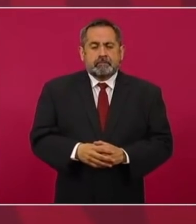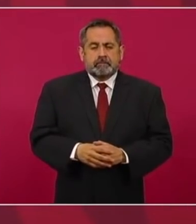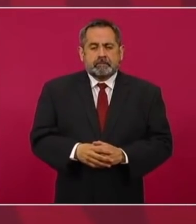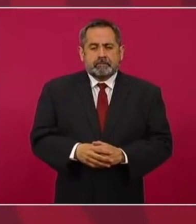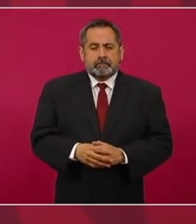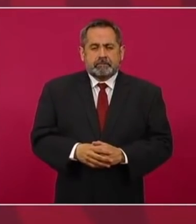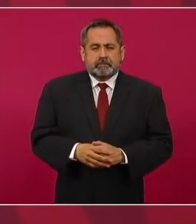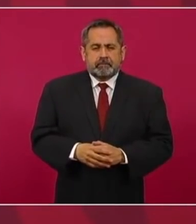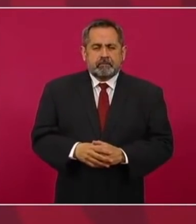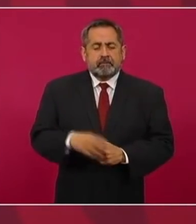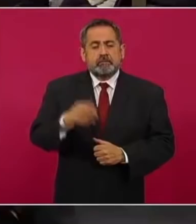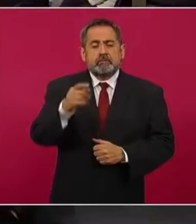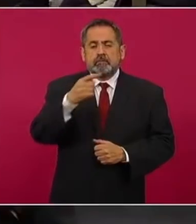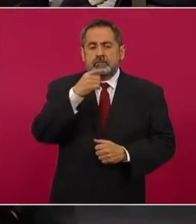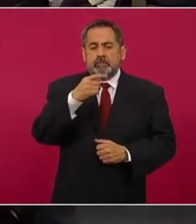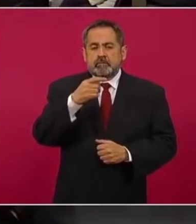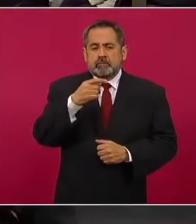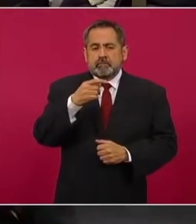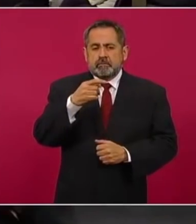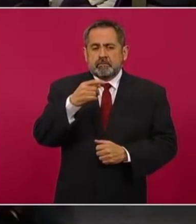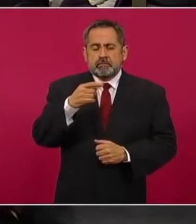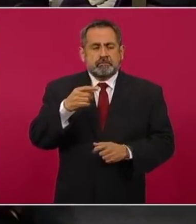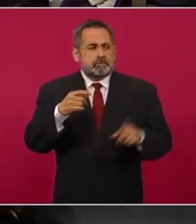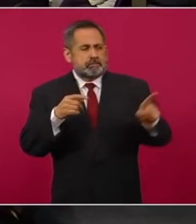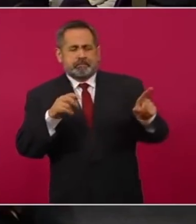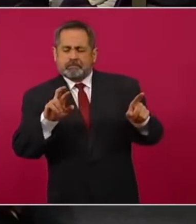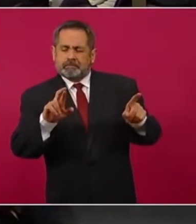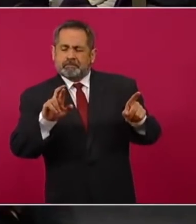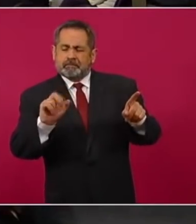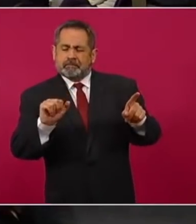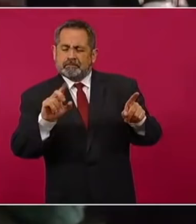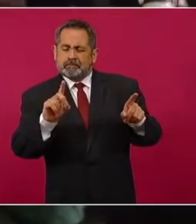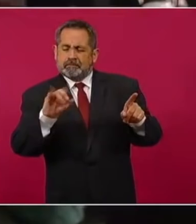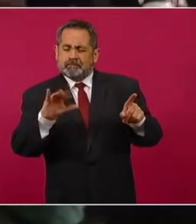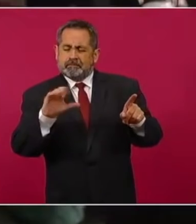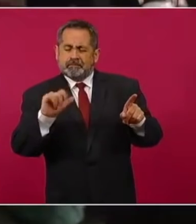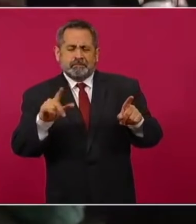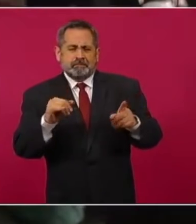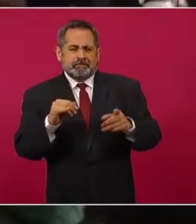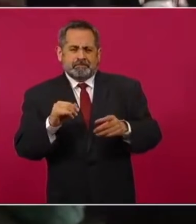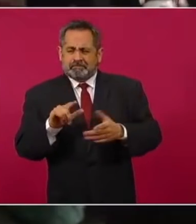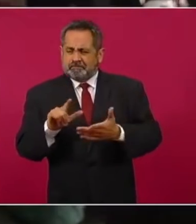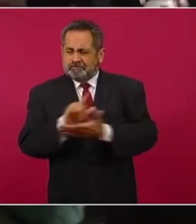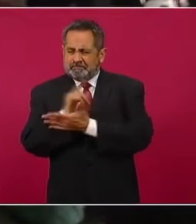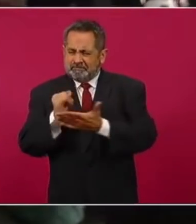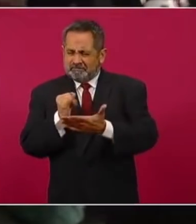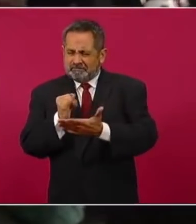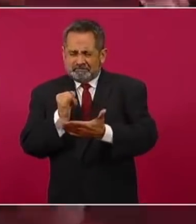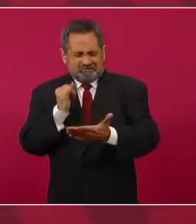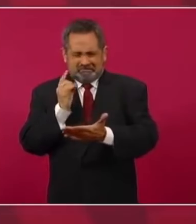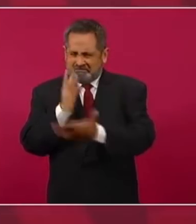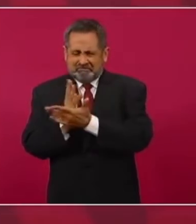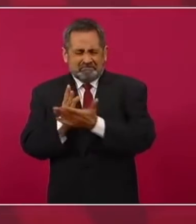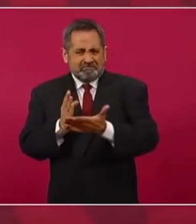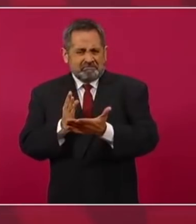Entonces, no hay radicales ni radicalismo en su gobierno, presidente. Somos radicales nosotros.